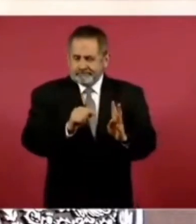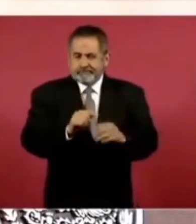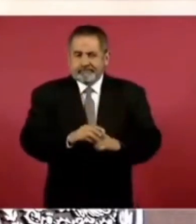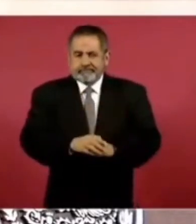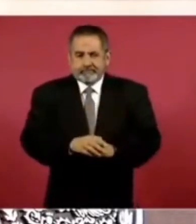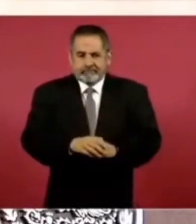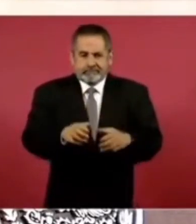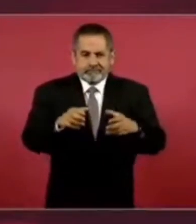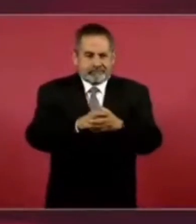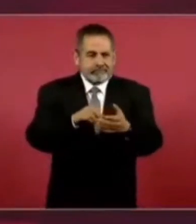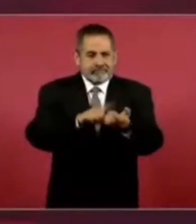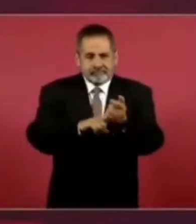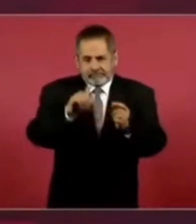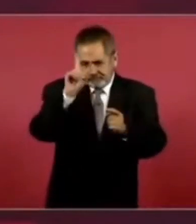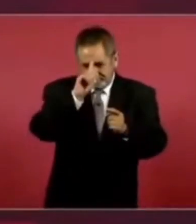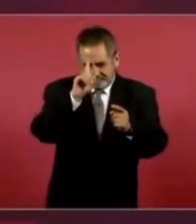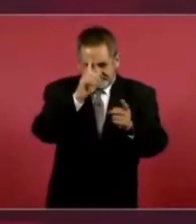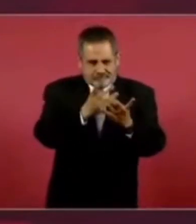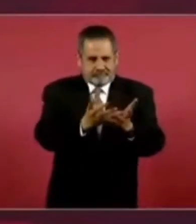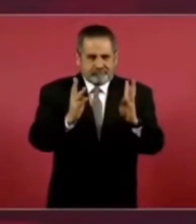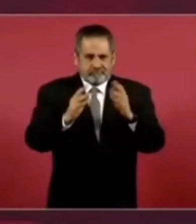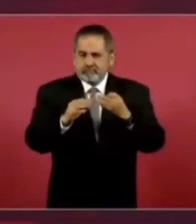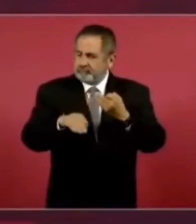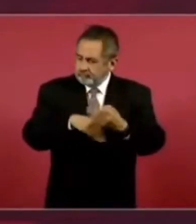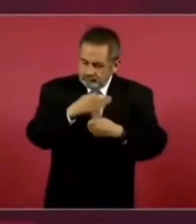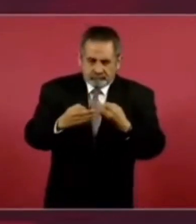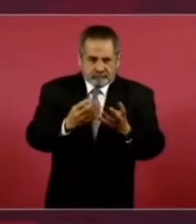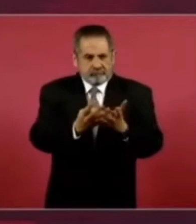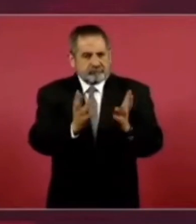del Consejo, todos.